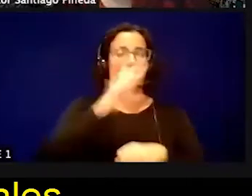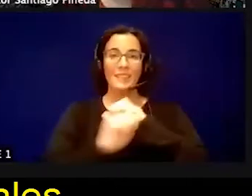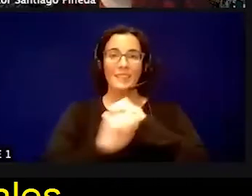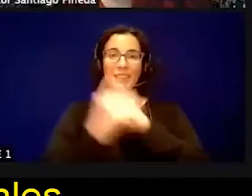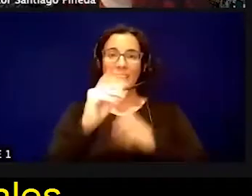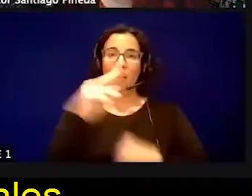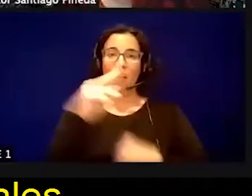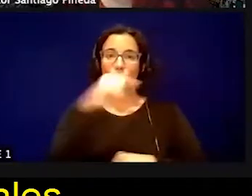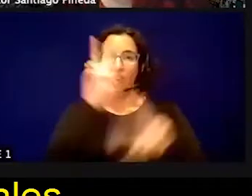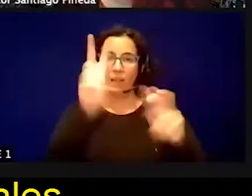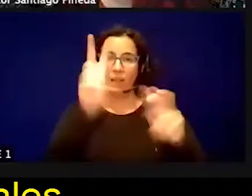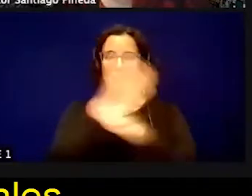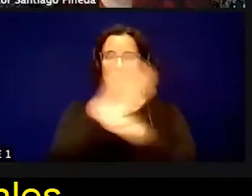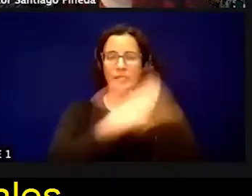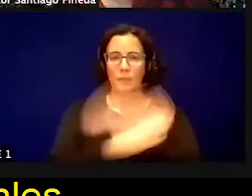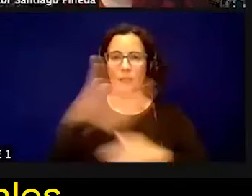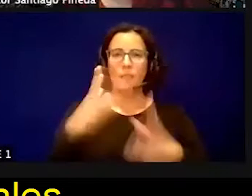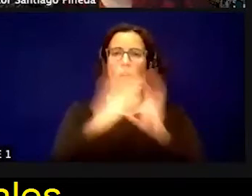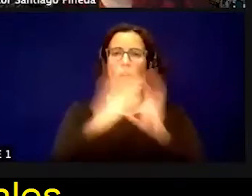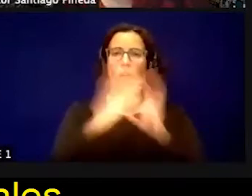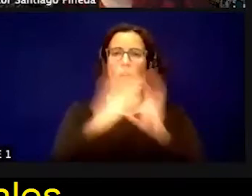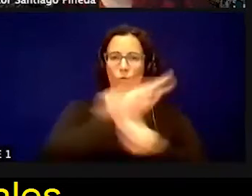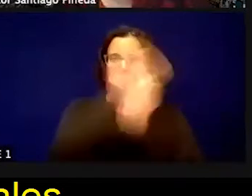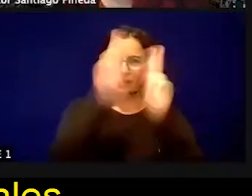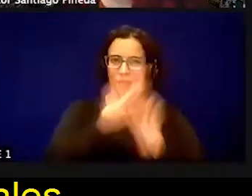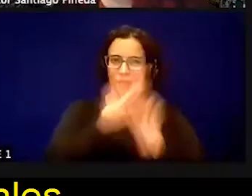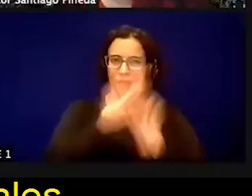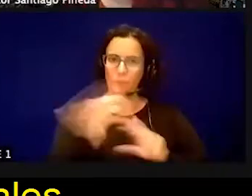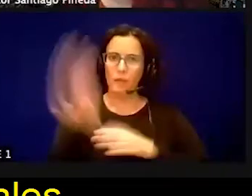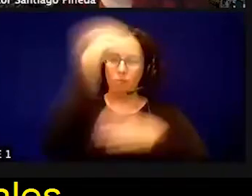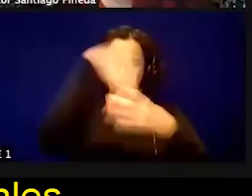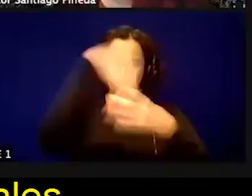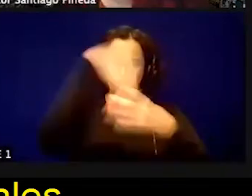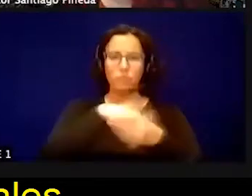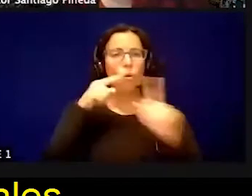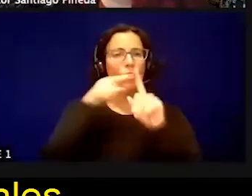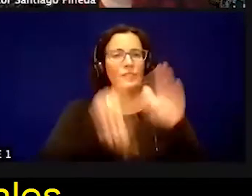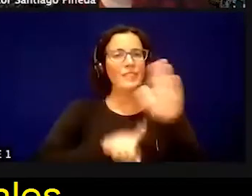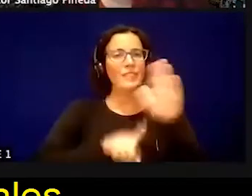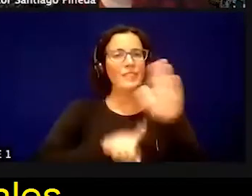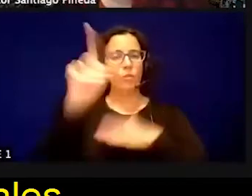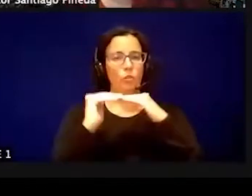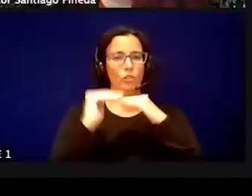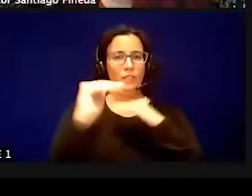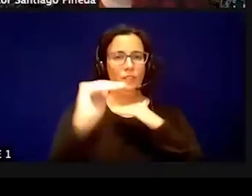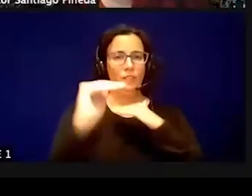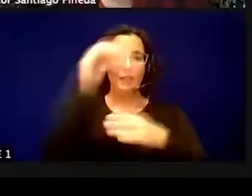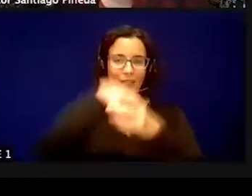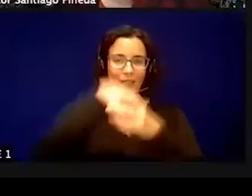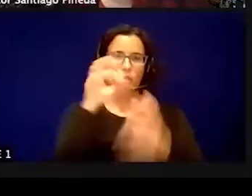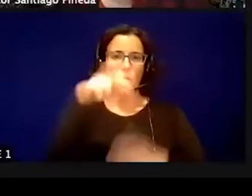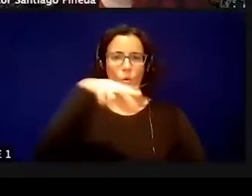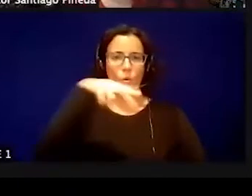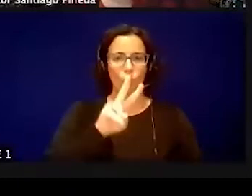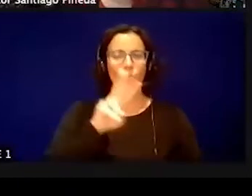ha ayudado a negociar acuerdos internacionales, incluidos los Objetivos de Desarrollo Sostenibles en las Naciones Unidas, el nuevo programa urbano